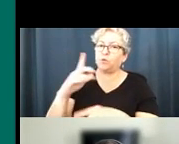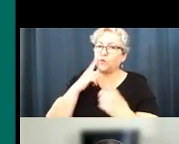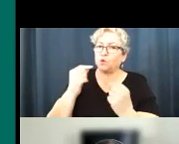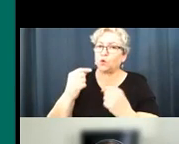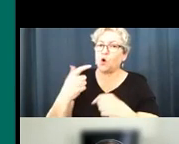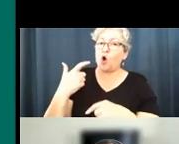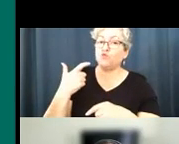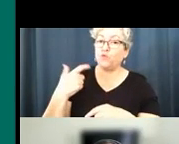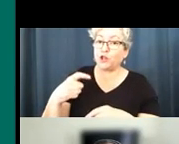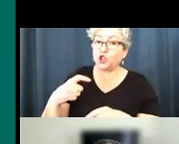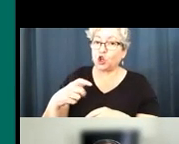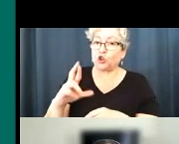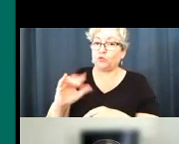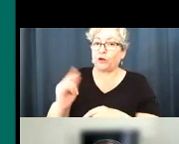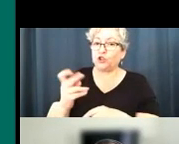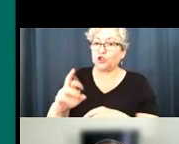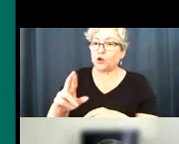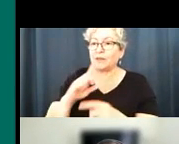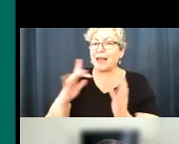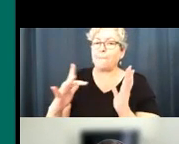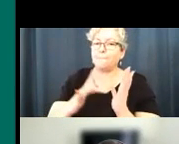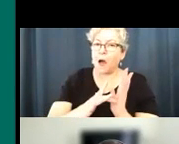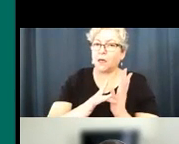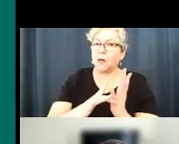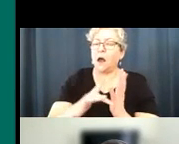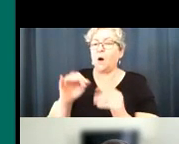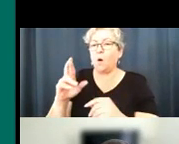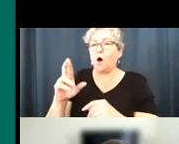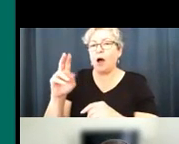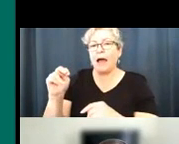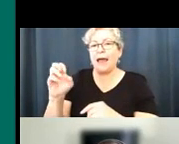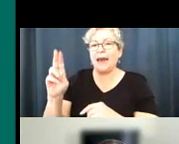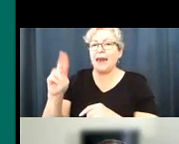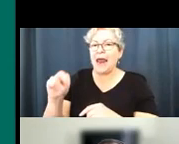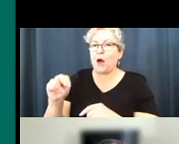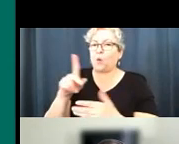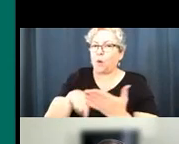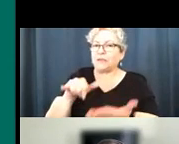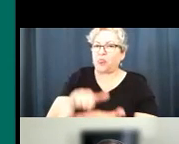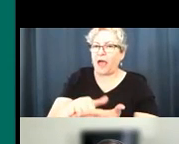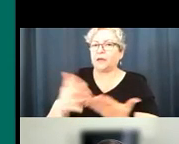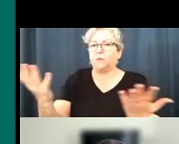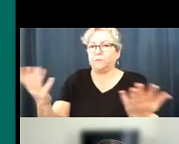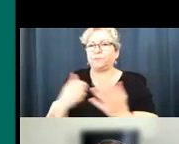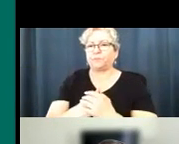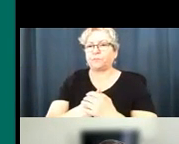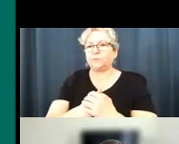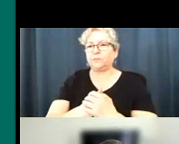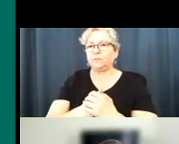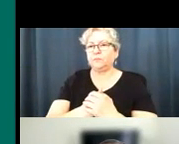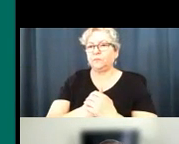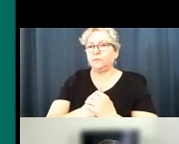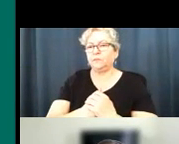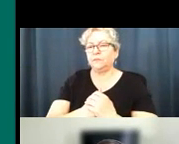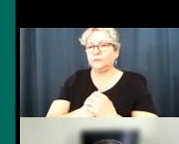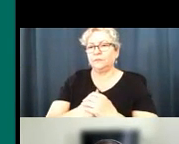algo. Así que regístrese, y usualmente eso es un botón. O debe ser un nombre de lo que es. O sea